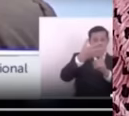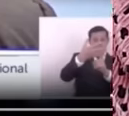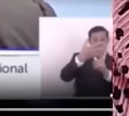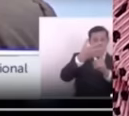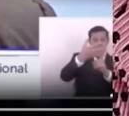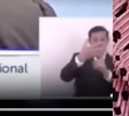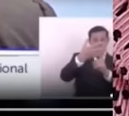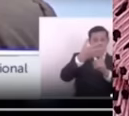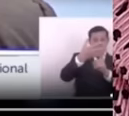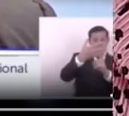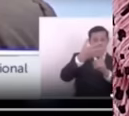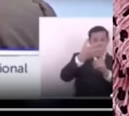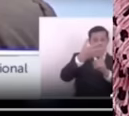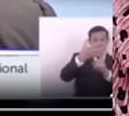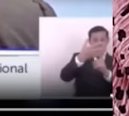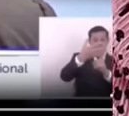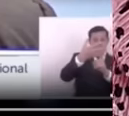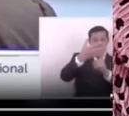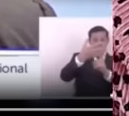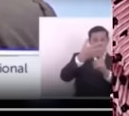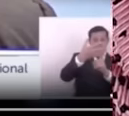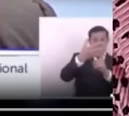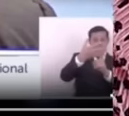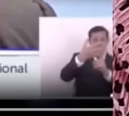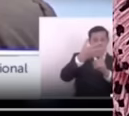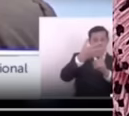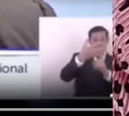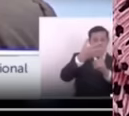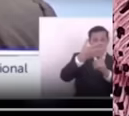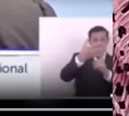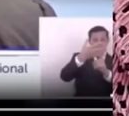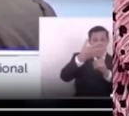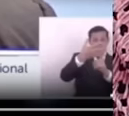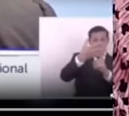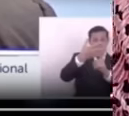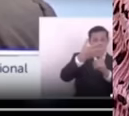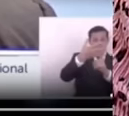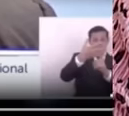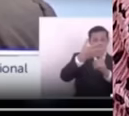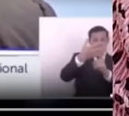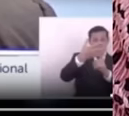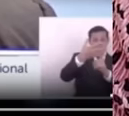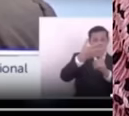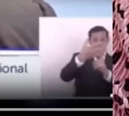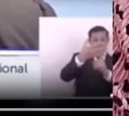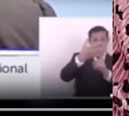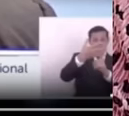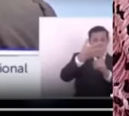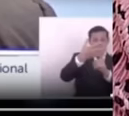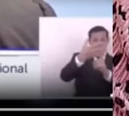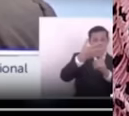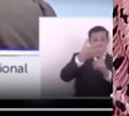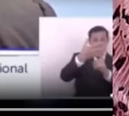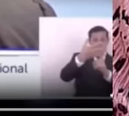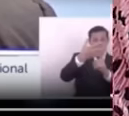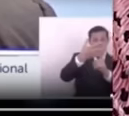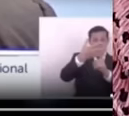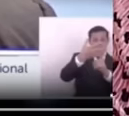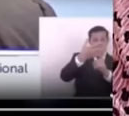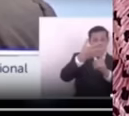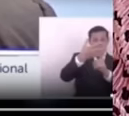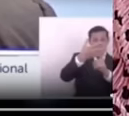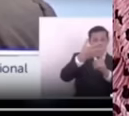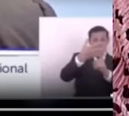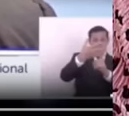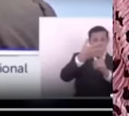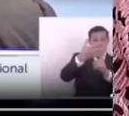accionista. Pues la diputada Marlene Funes dice: da igual si lo apoyamos o no lo apoyamos, de todas formas